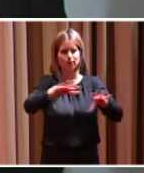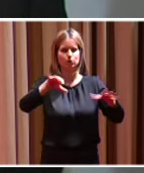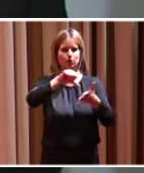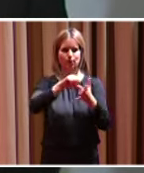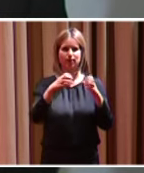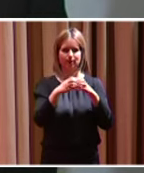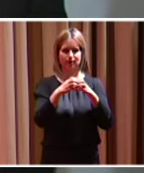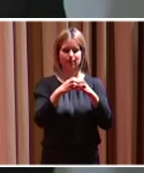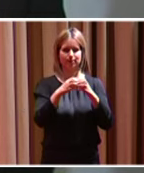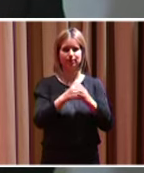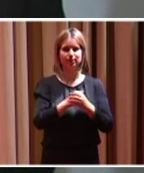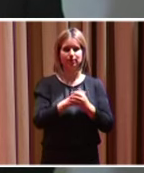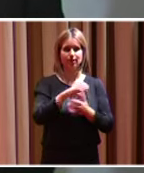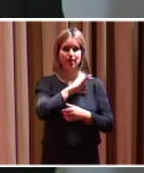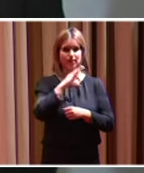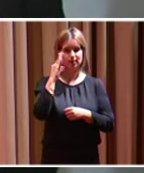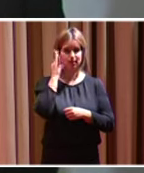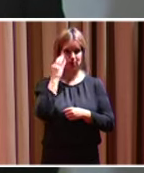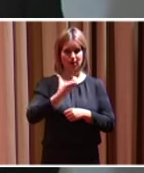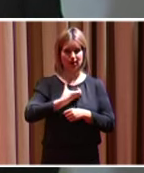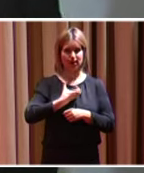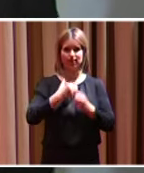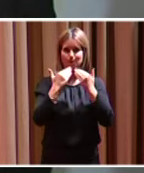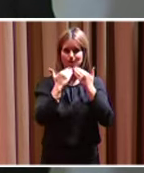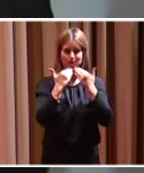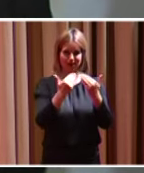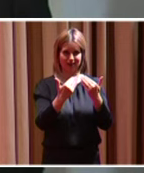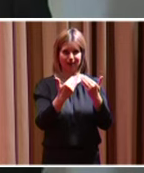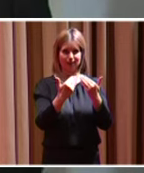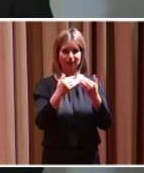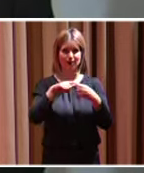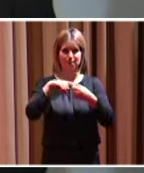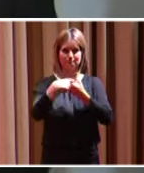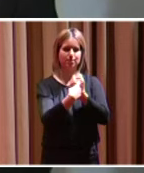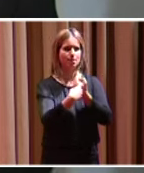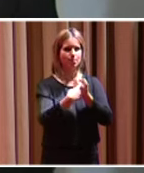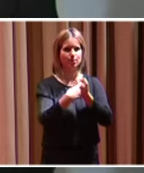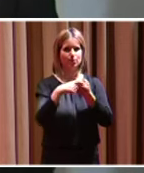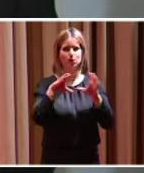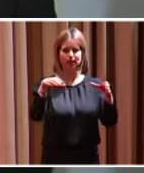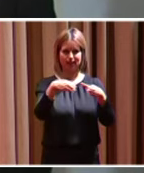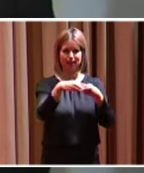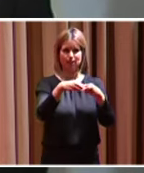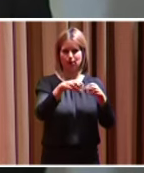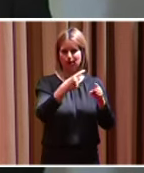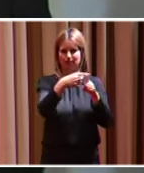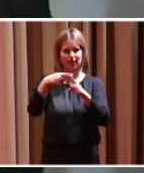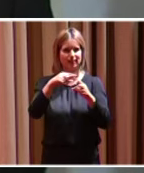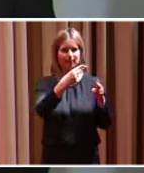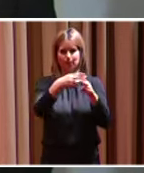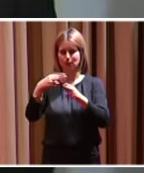ciudad. Señora alcaldesa, muchas gracias. Miembros de la corporación municipal en sus distintos